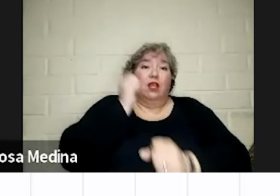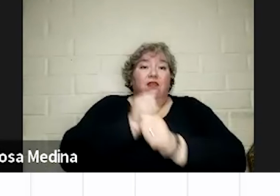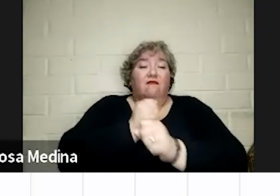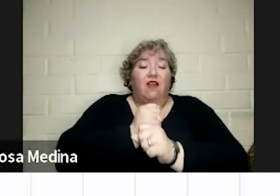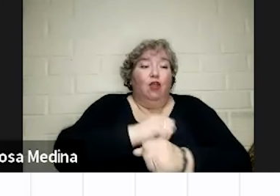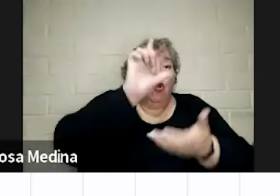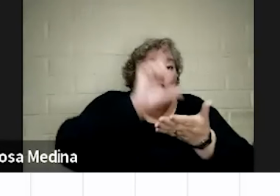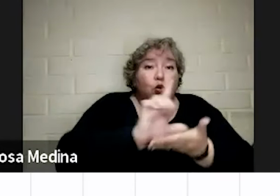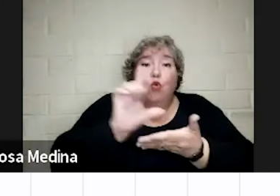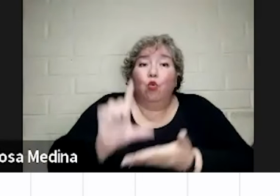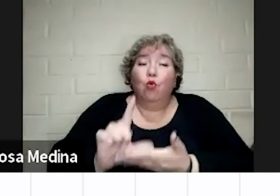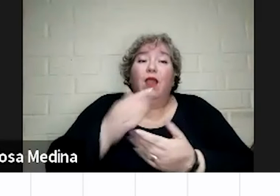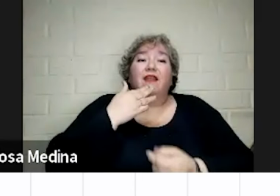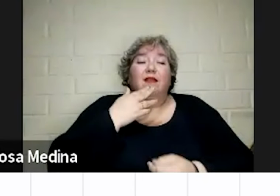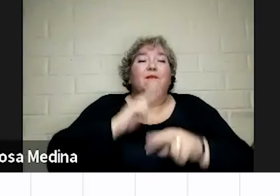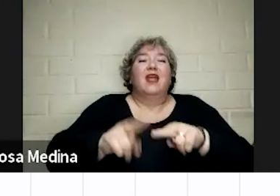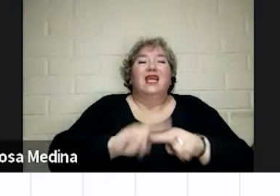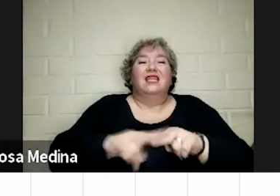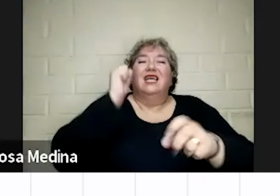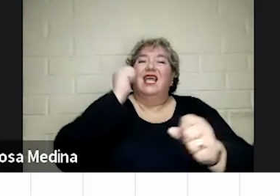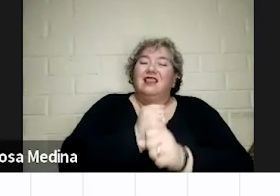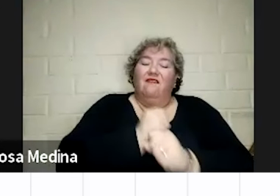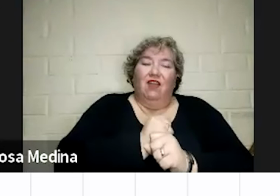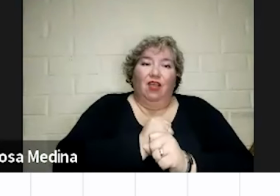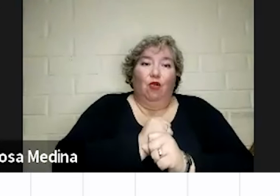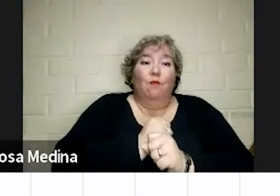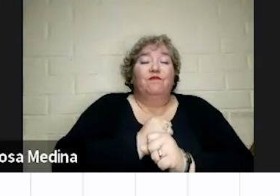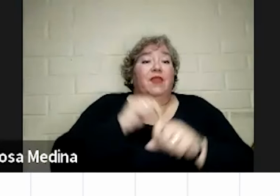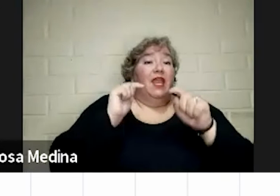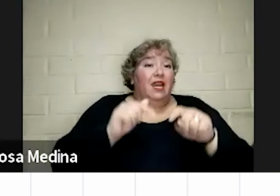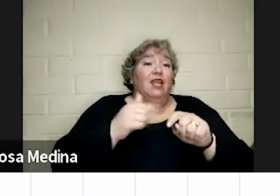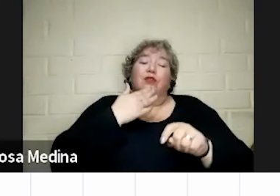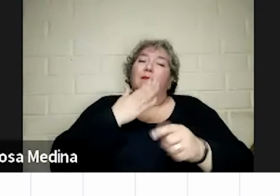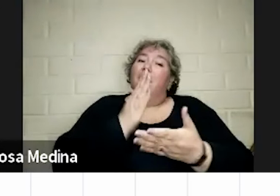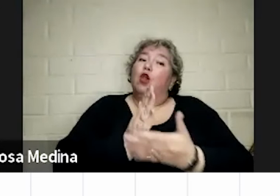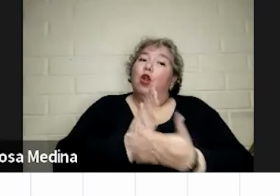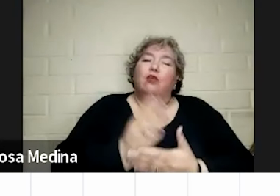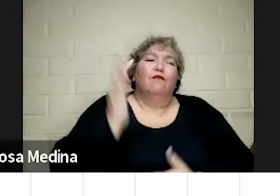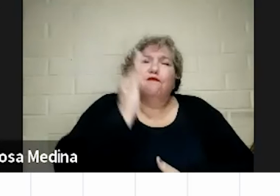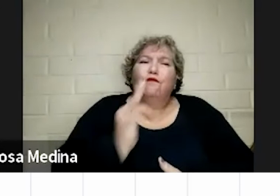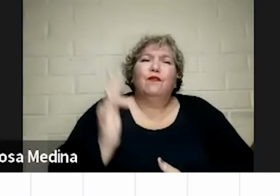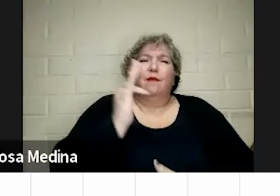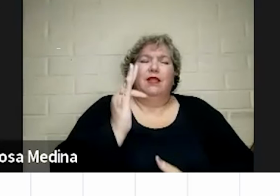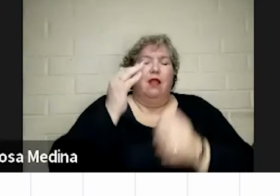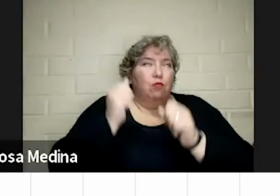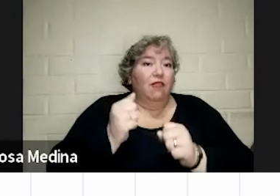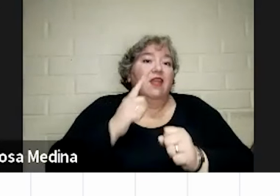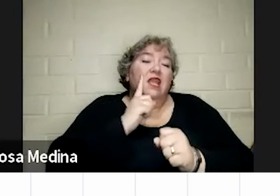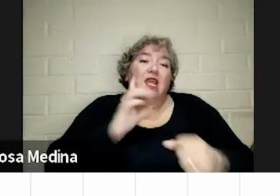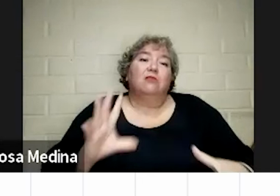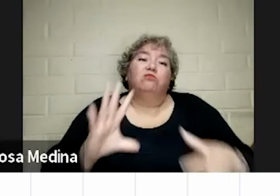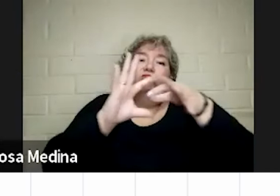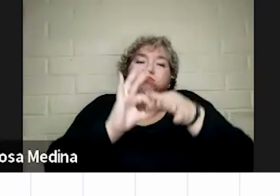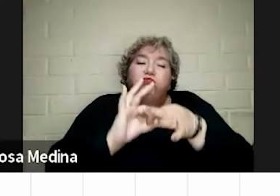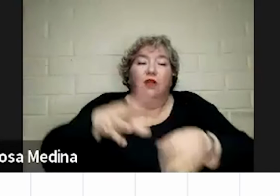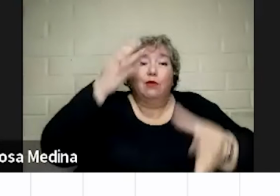mismo tiempo ejecutar una tarea. En este caso, para la escuela es fundamental para poder establecer conexiones entre el aprendizaje